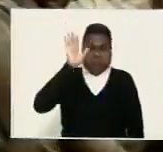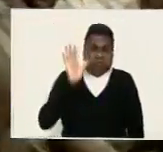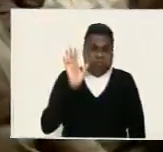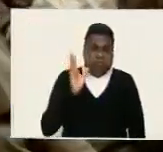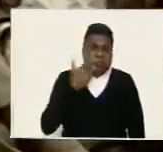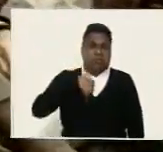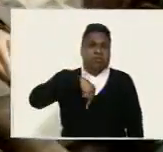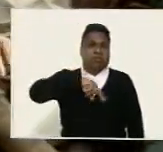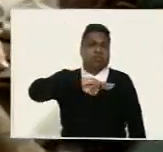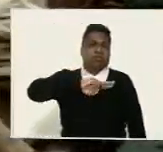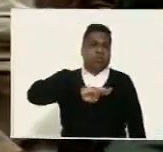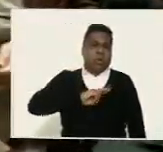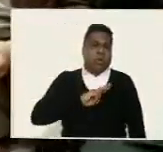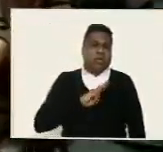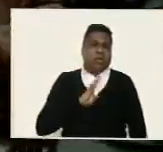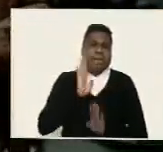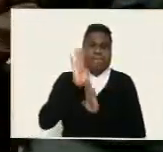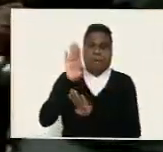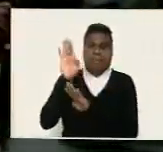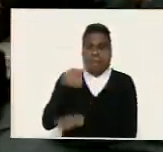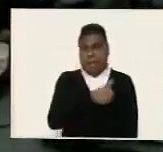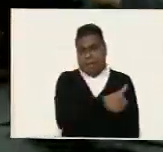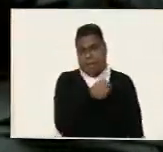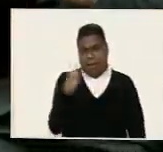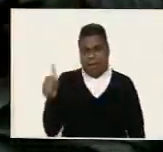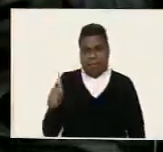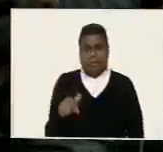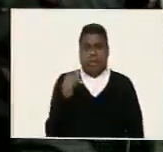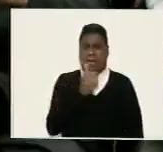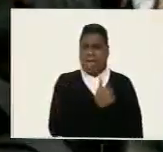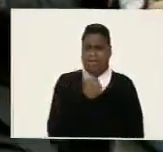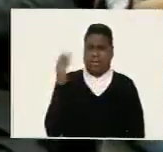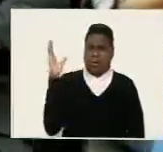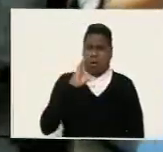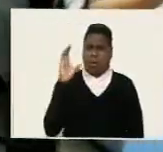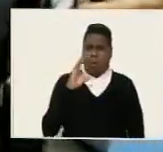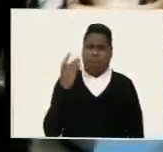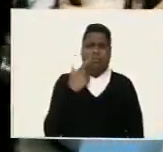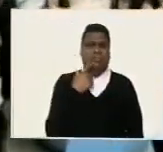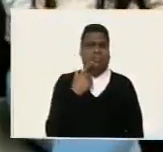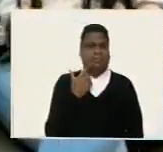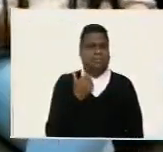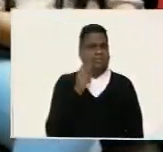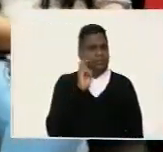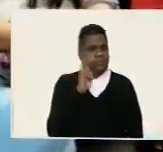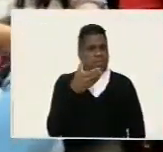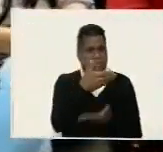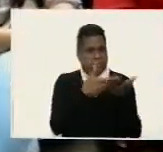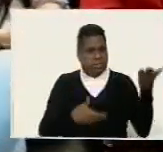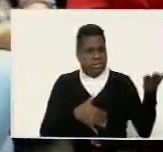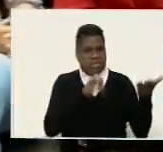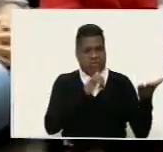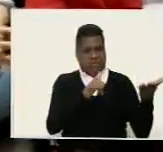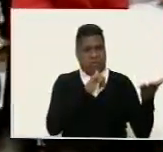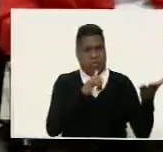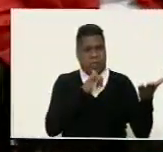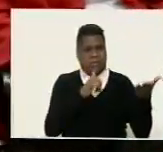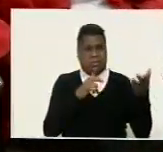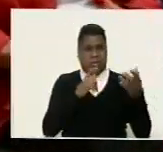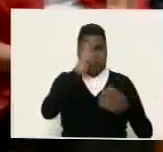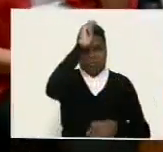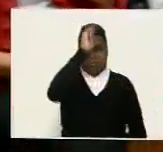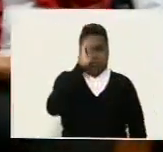Nuestra solidaridad a cada uno de ellos. Ahí está Colombia. Colombia, uno se oye las noticias, ve cascos blancos de